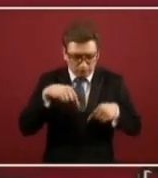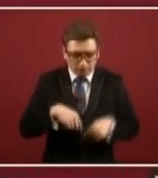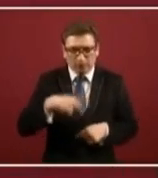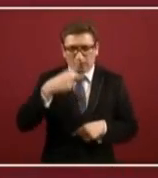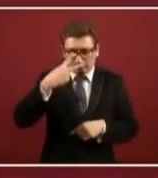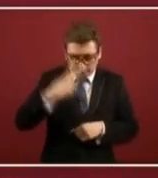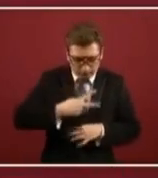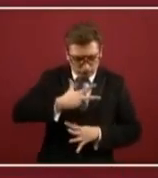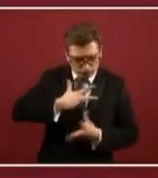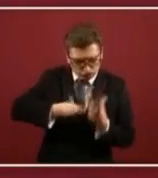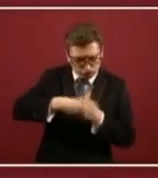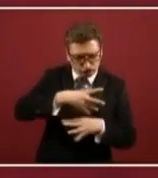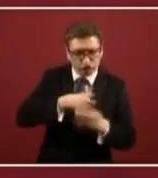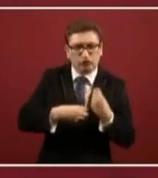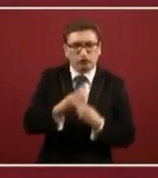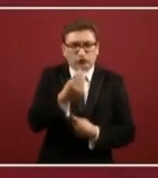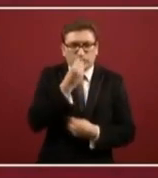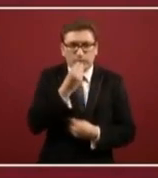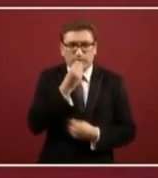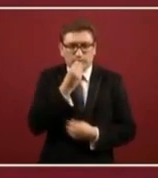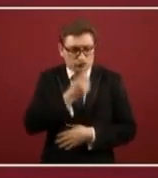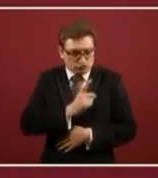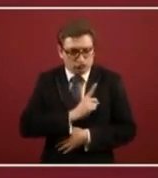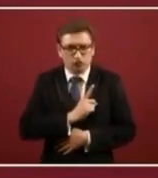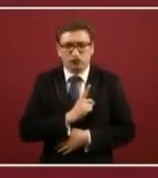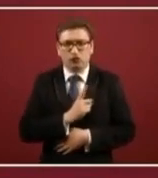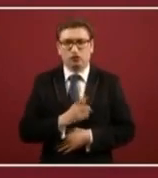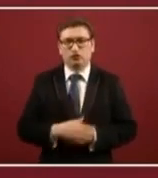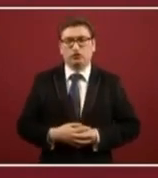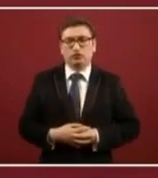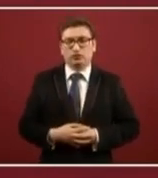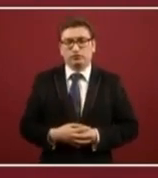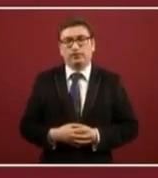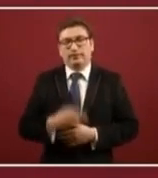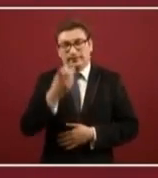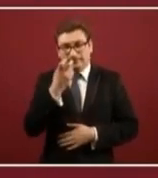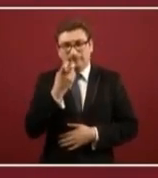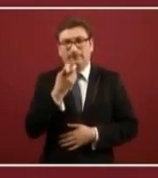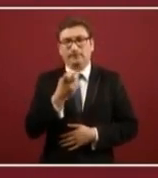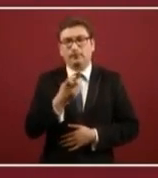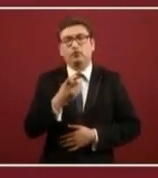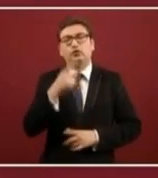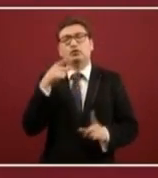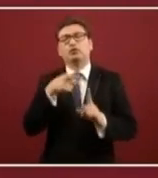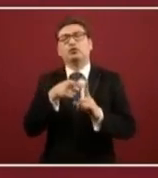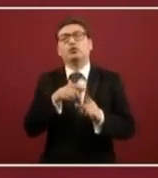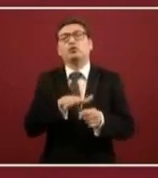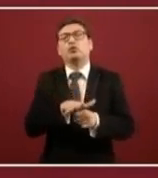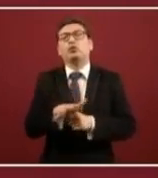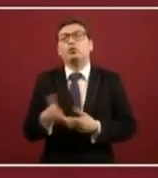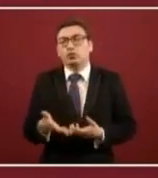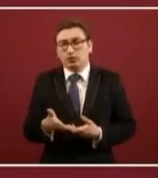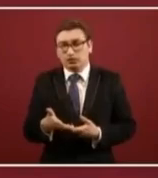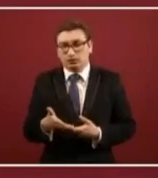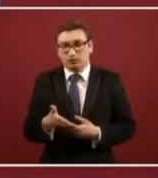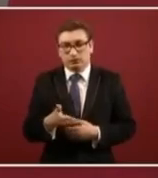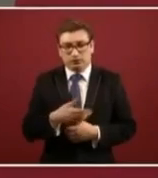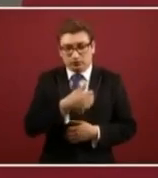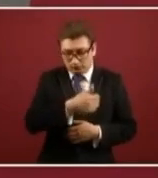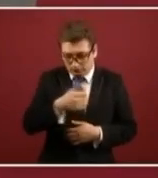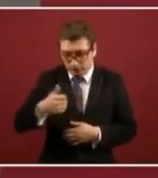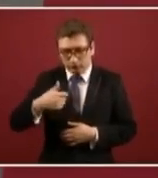alimentaria y se trataba, repito, de sentar las